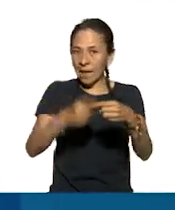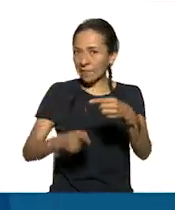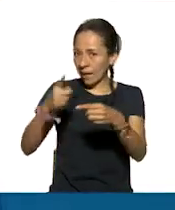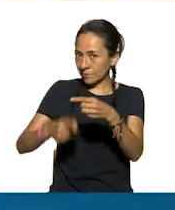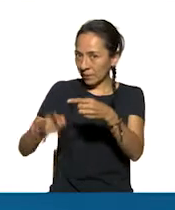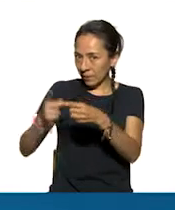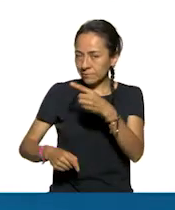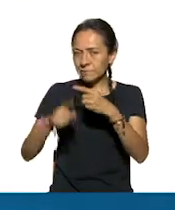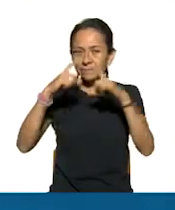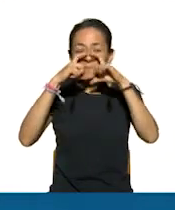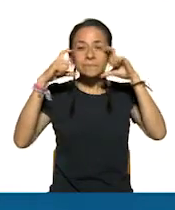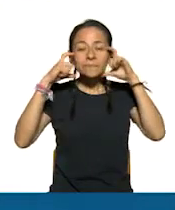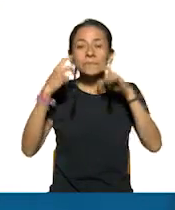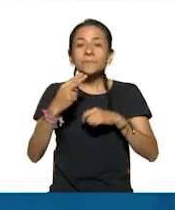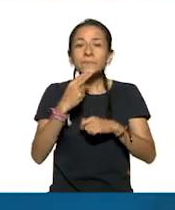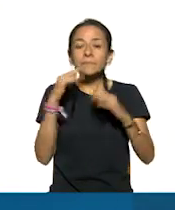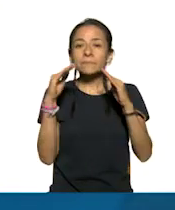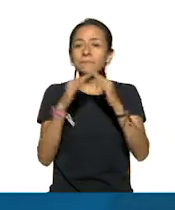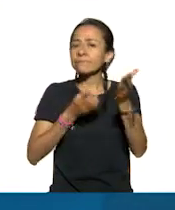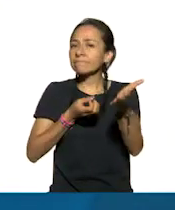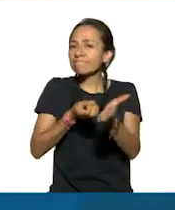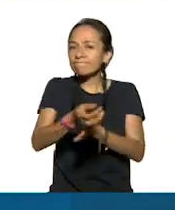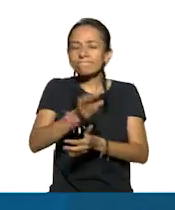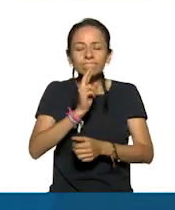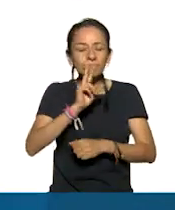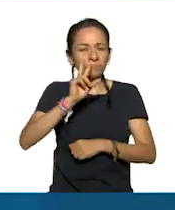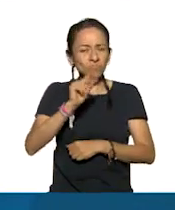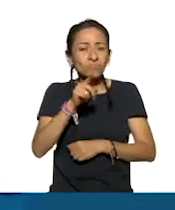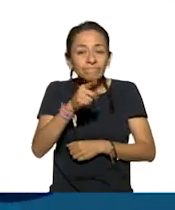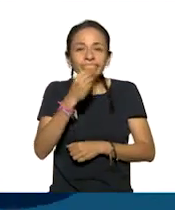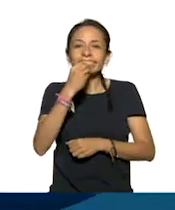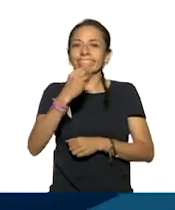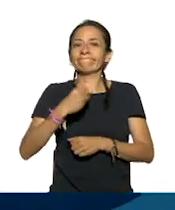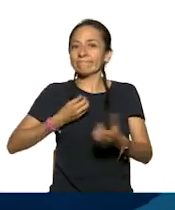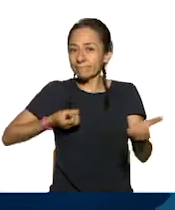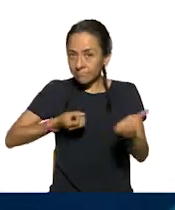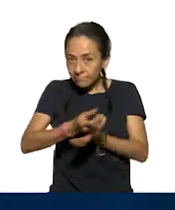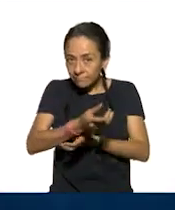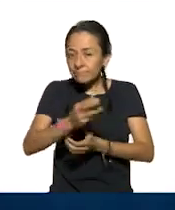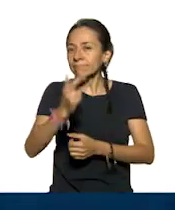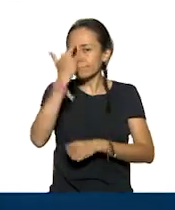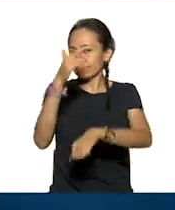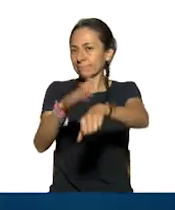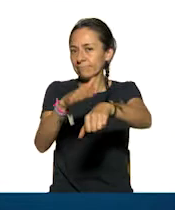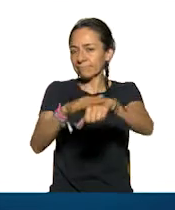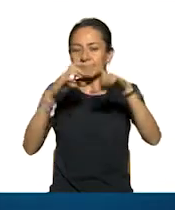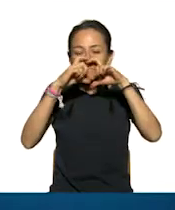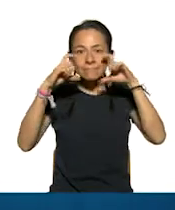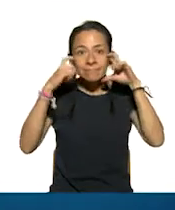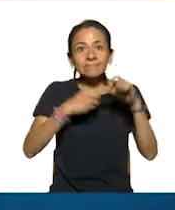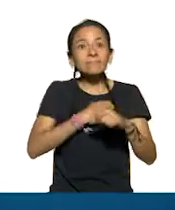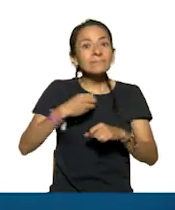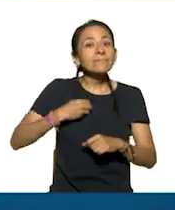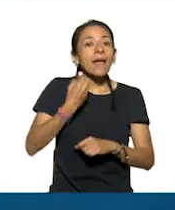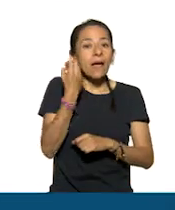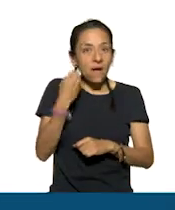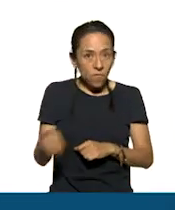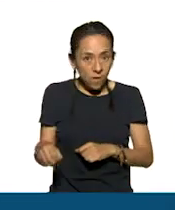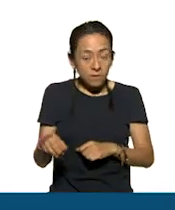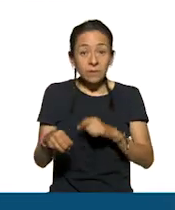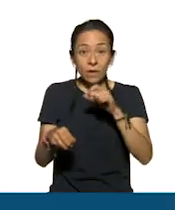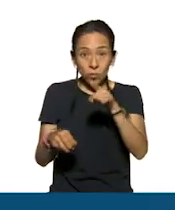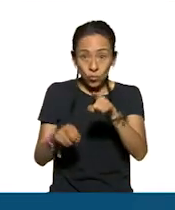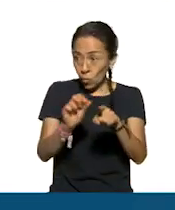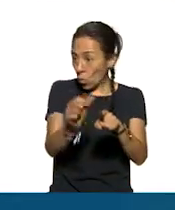Utiliza cubrebocas, no salgas de casa. Si tienes que hacerlo, recuerda que es obligatorio utilizarlo. Mantén una distancia mínima de